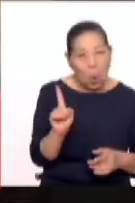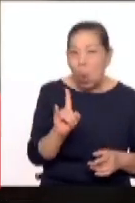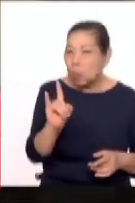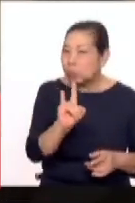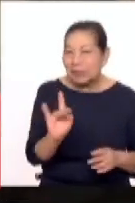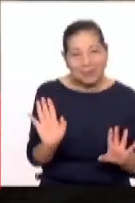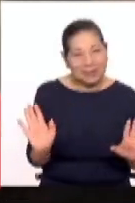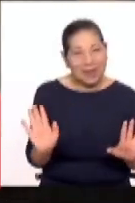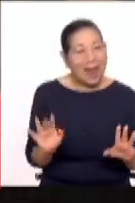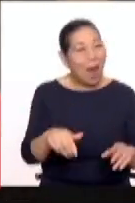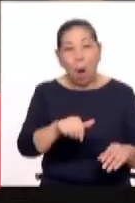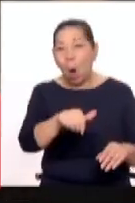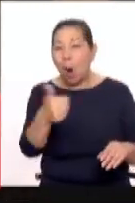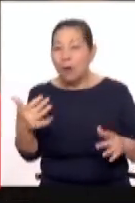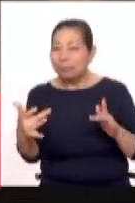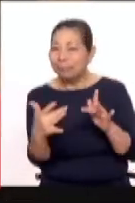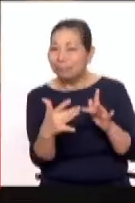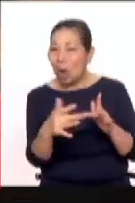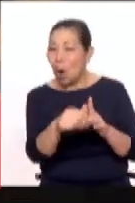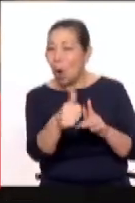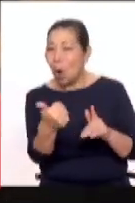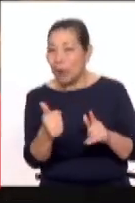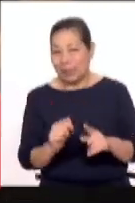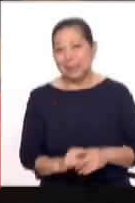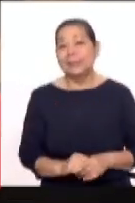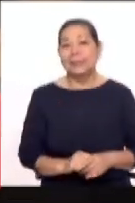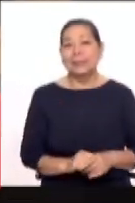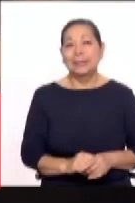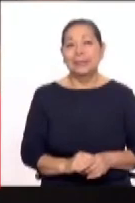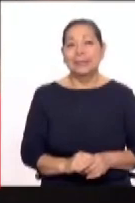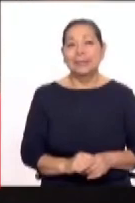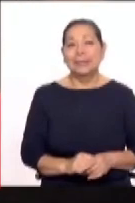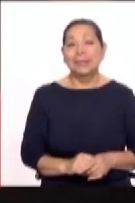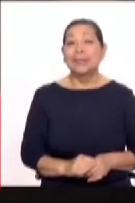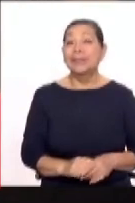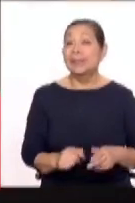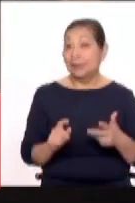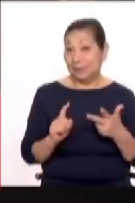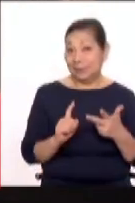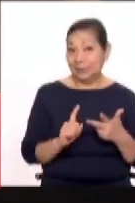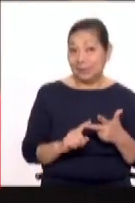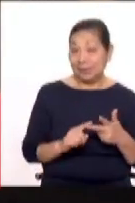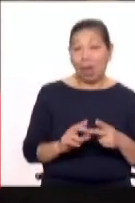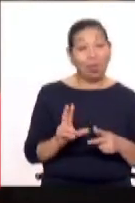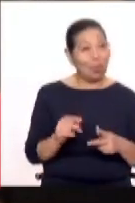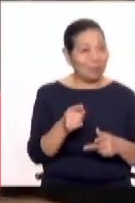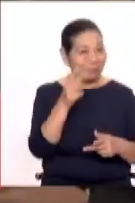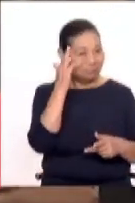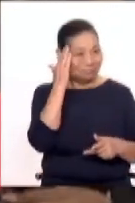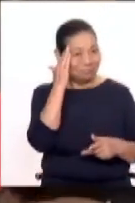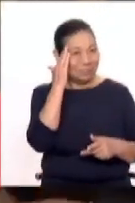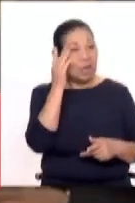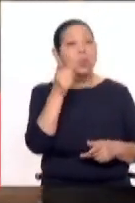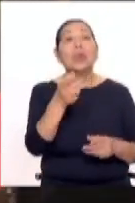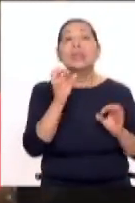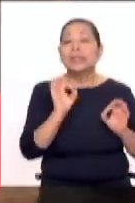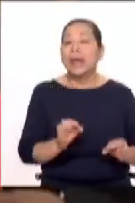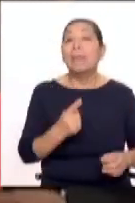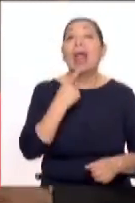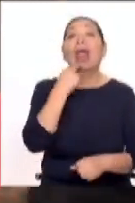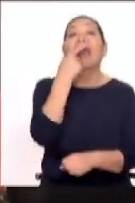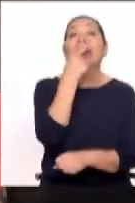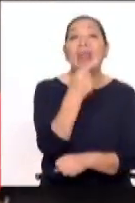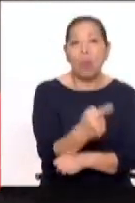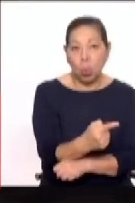usar en ninguna de las redes de los otros operadores. Perfecto. El tercer paso, no se olviden de hacer la denuncia